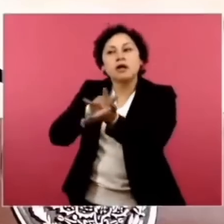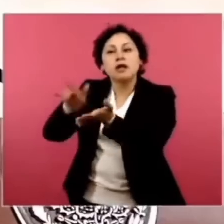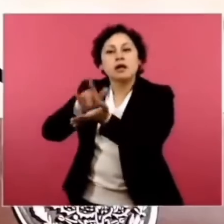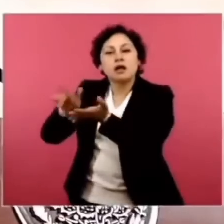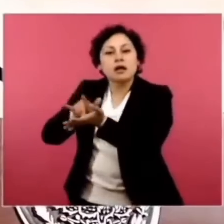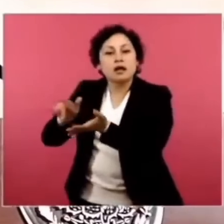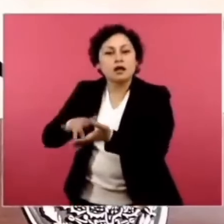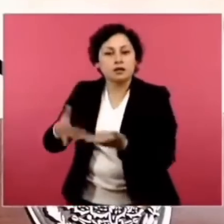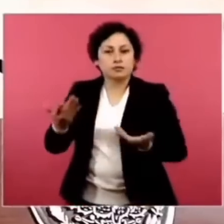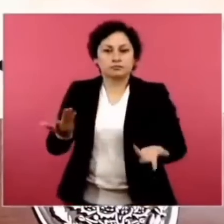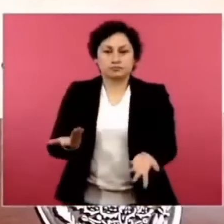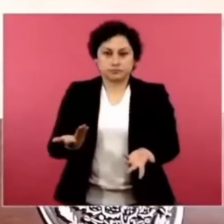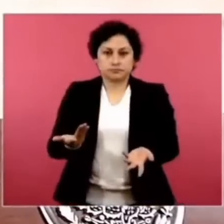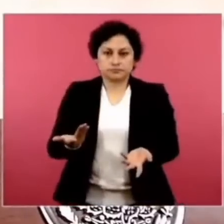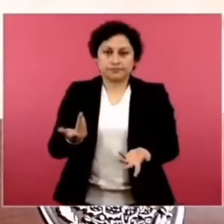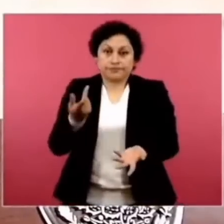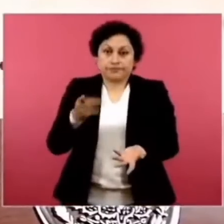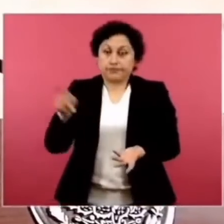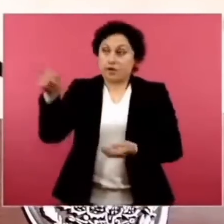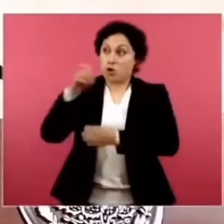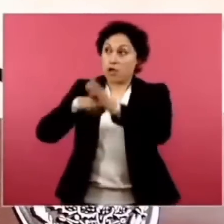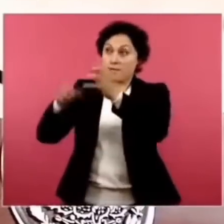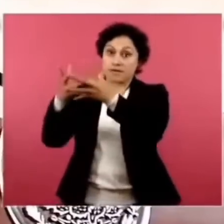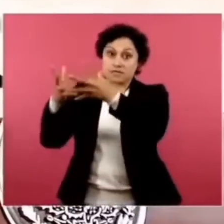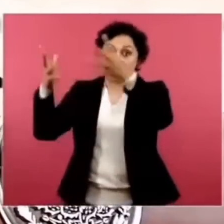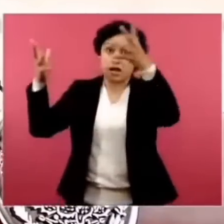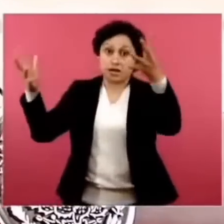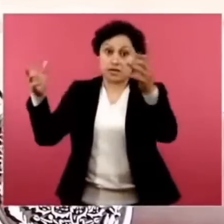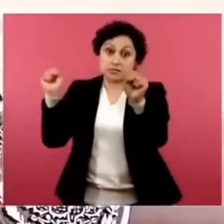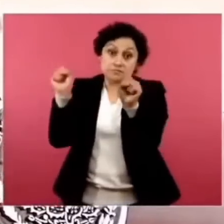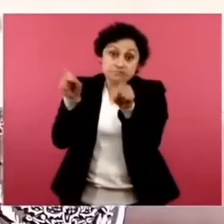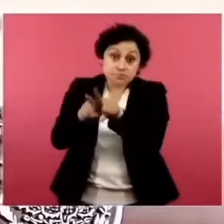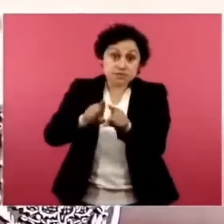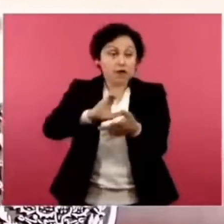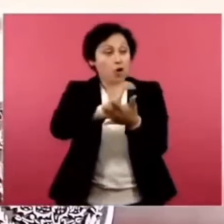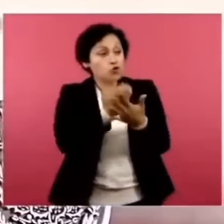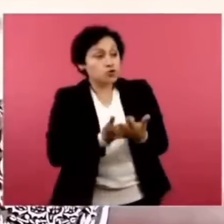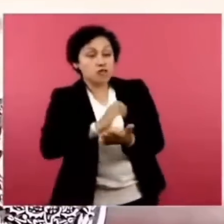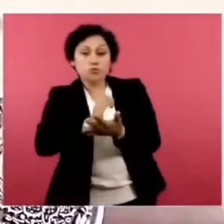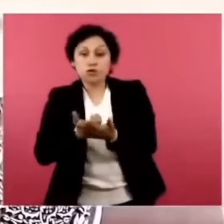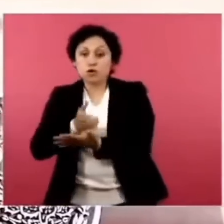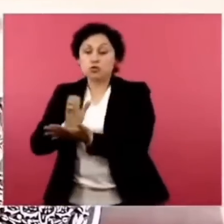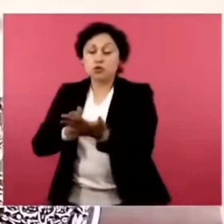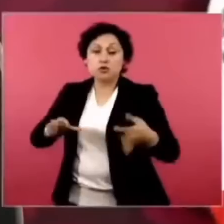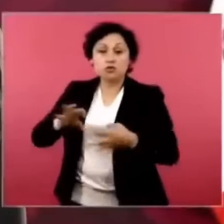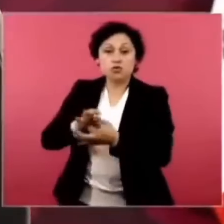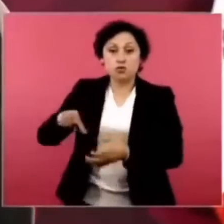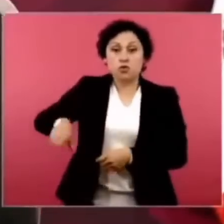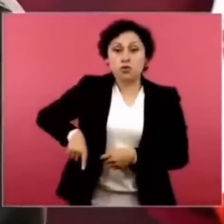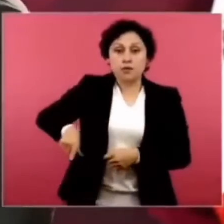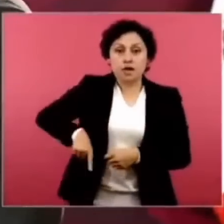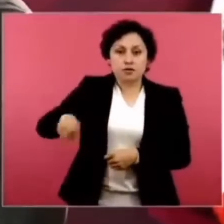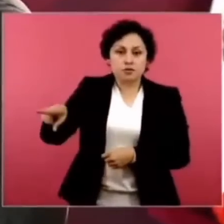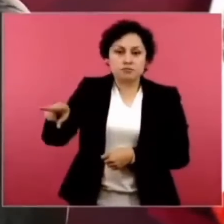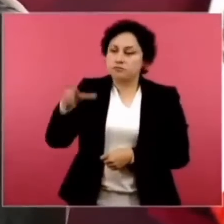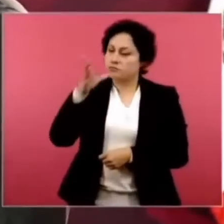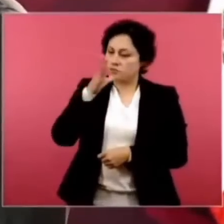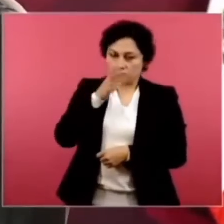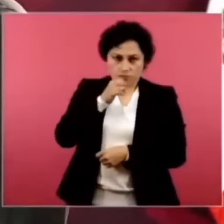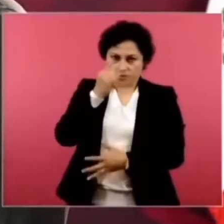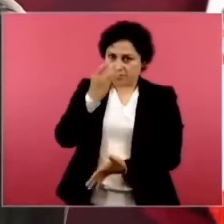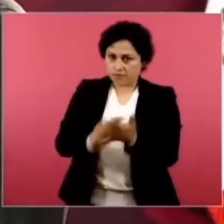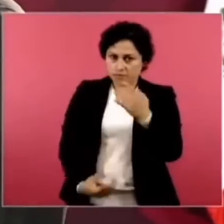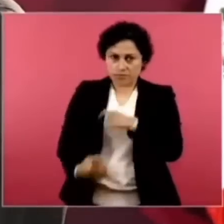se podrían obtener los contratos, las concesiones, las prebendas para esas otras empresas.